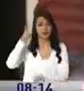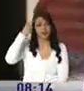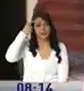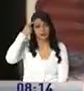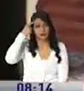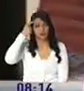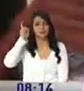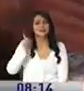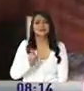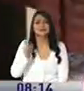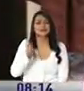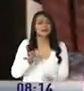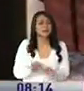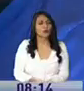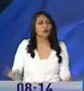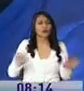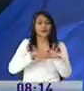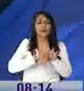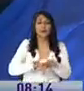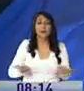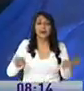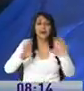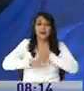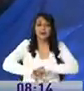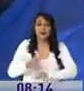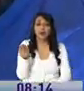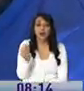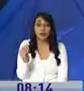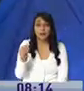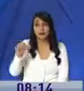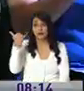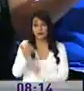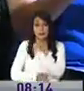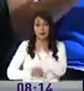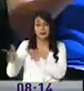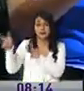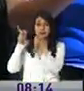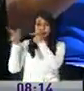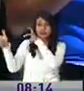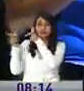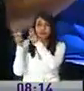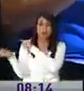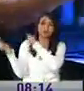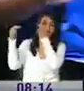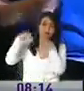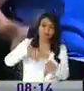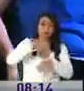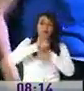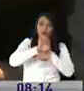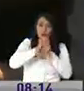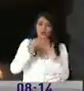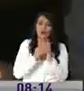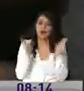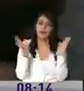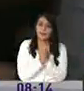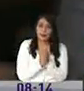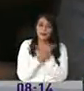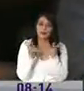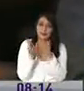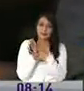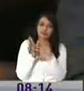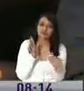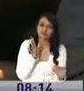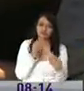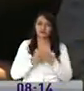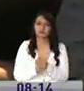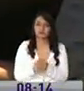necesario mantener becas para que lo que aprendan los jóvenes en el extranjero sea aplicado y replicado en el país acojo con mucho entusiasmo